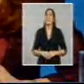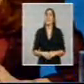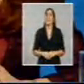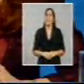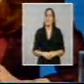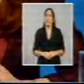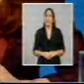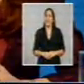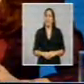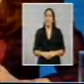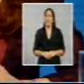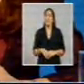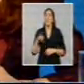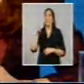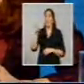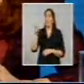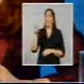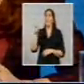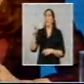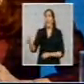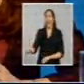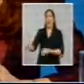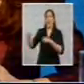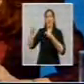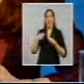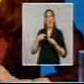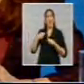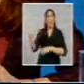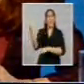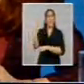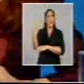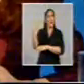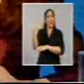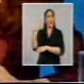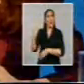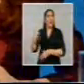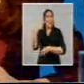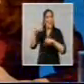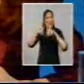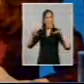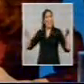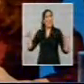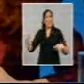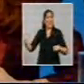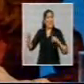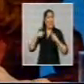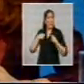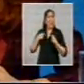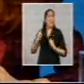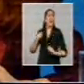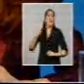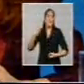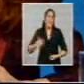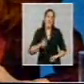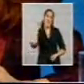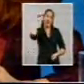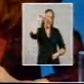que me haya hecho entrega de la bandera, que no es para mí, la voy a llevar al sur, allá,